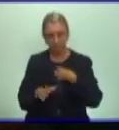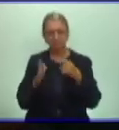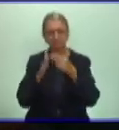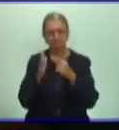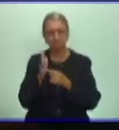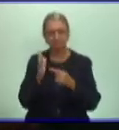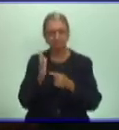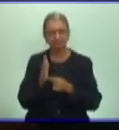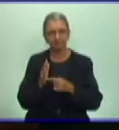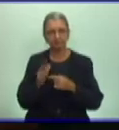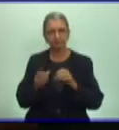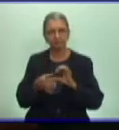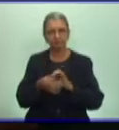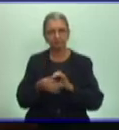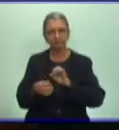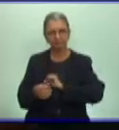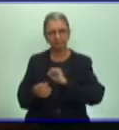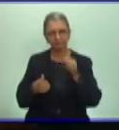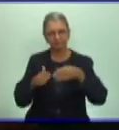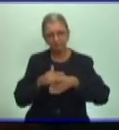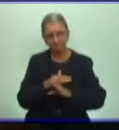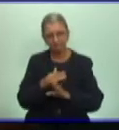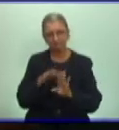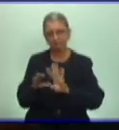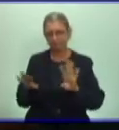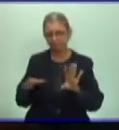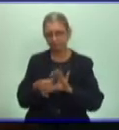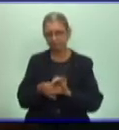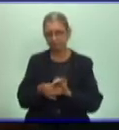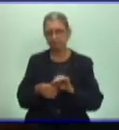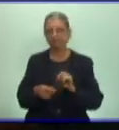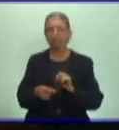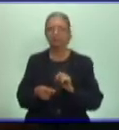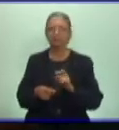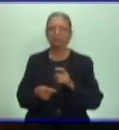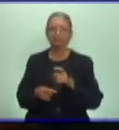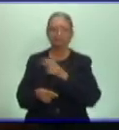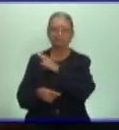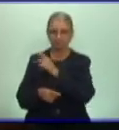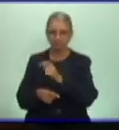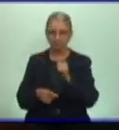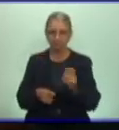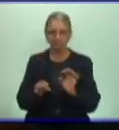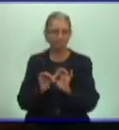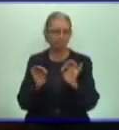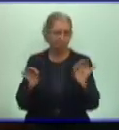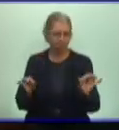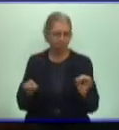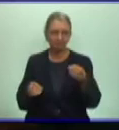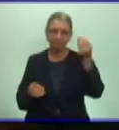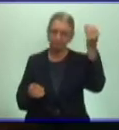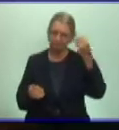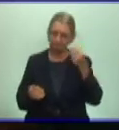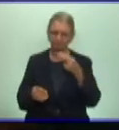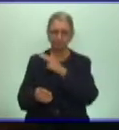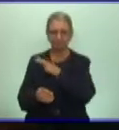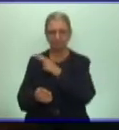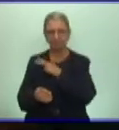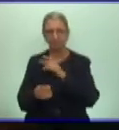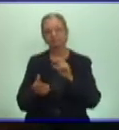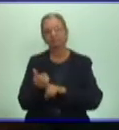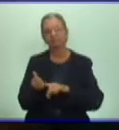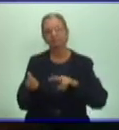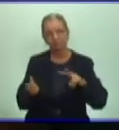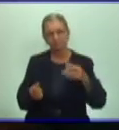familia, nosotros lo tenemos identificado, nuestros especialistas también lo conocen, nuestros jefes provinciales, y bueno,